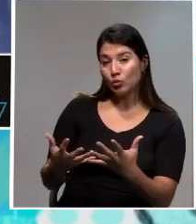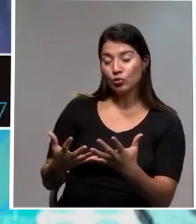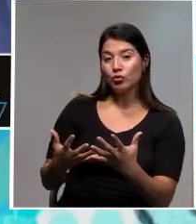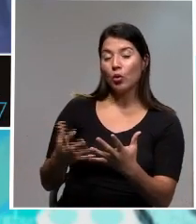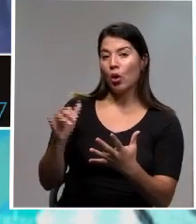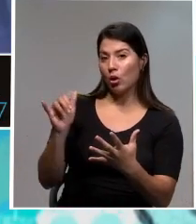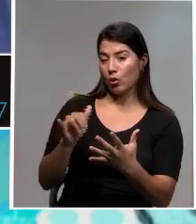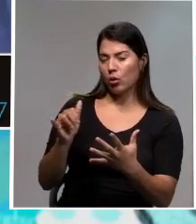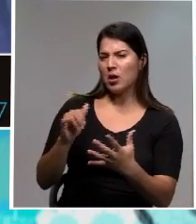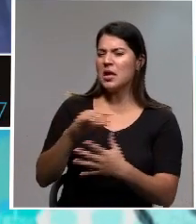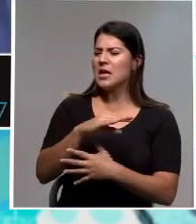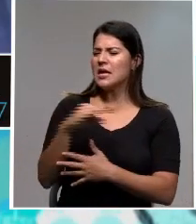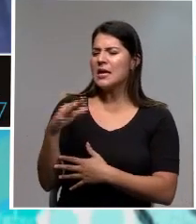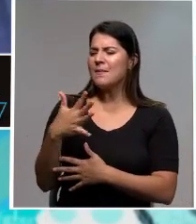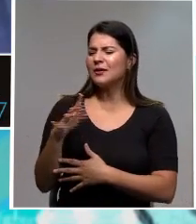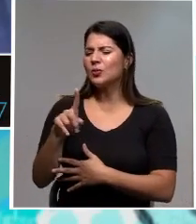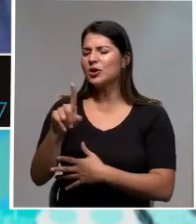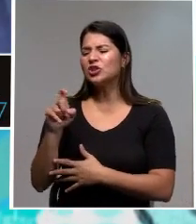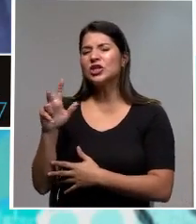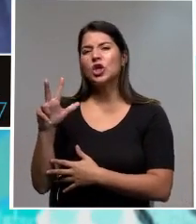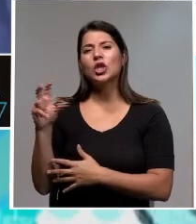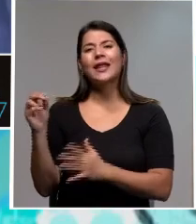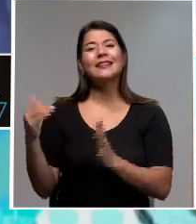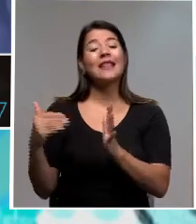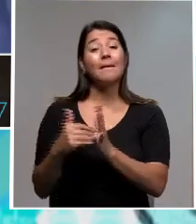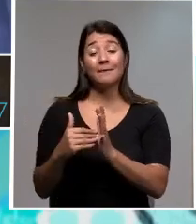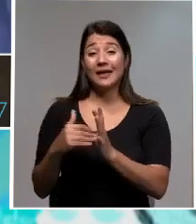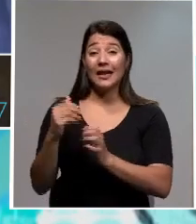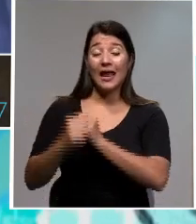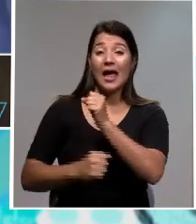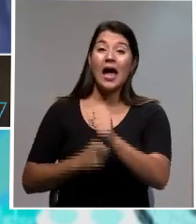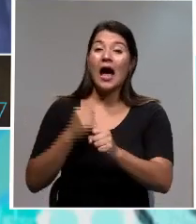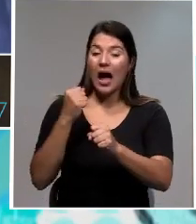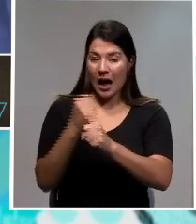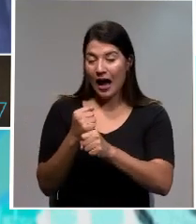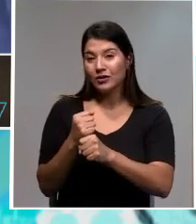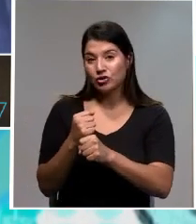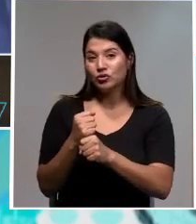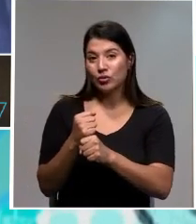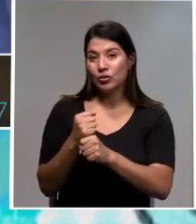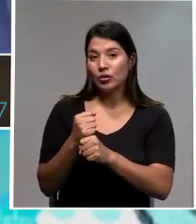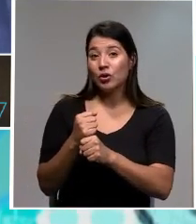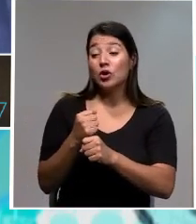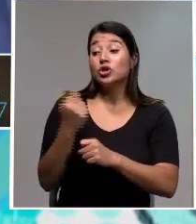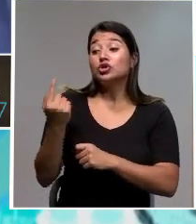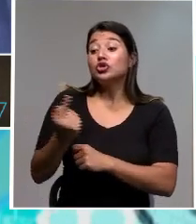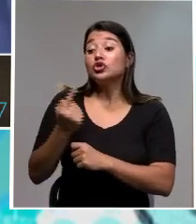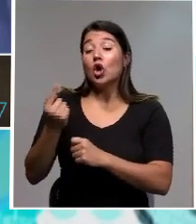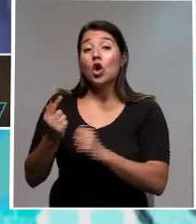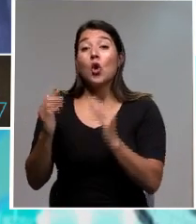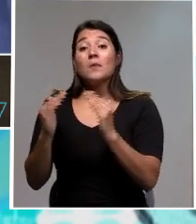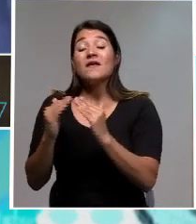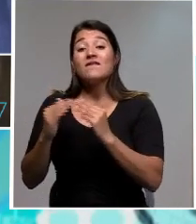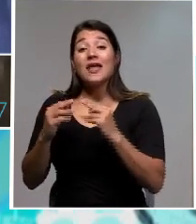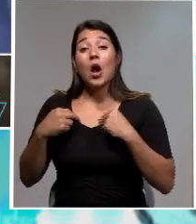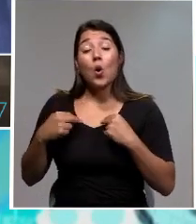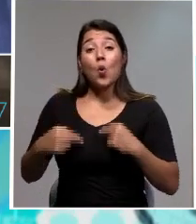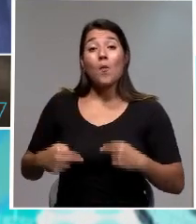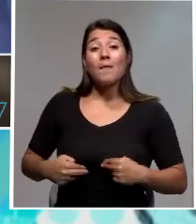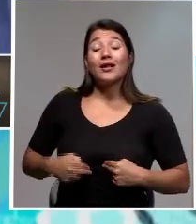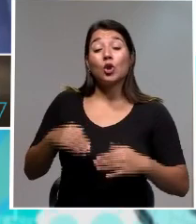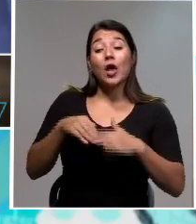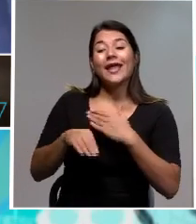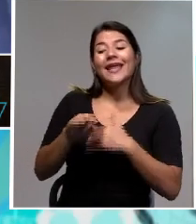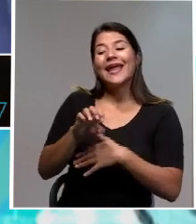tiempo, unos 130.000 años, estuvo ubicado la especie humana solamente en el este del continente